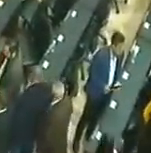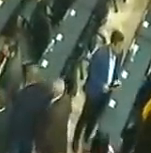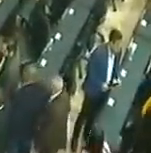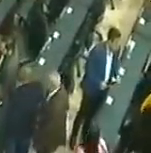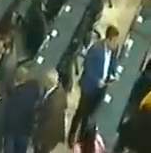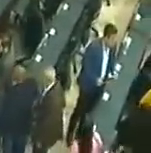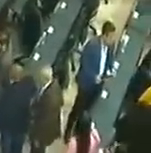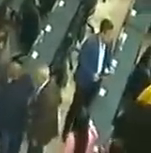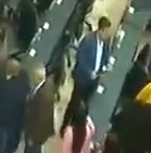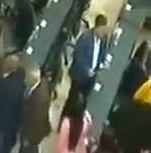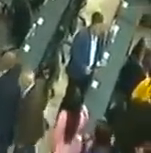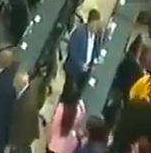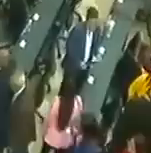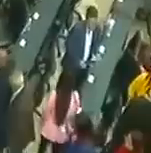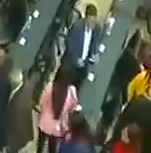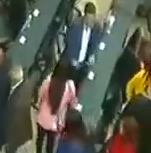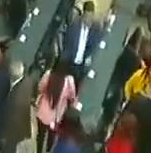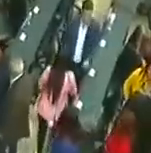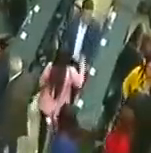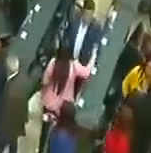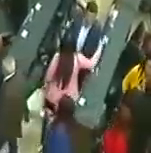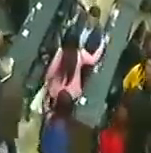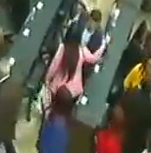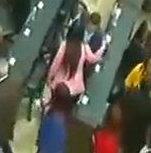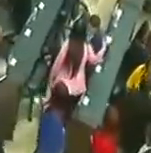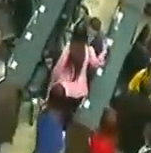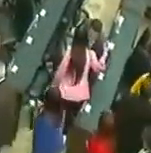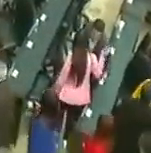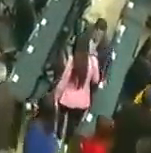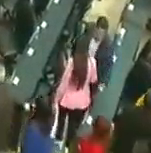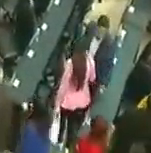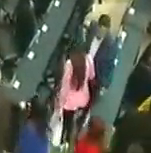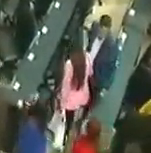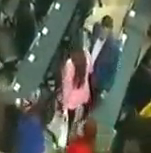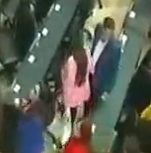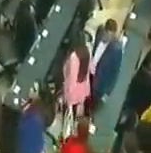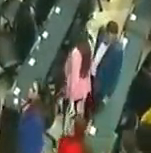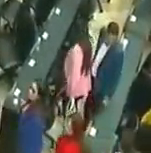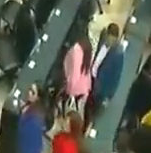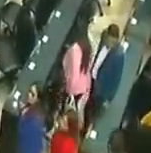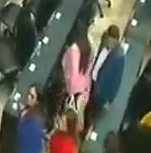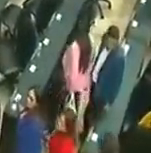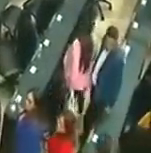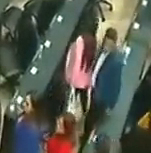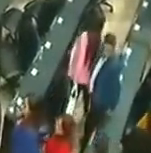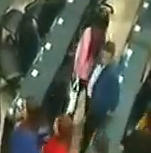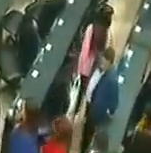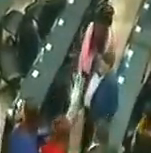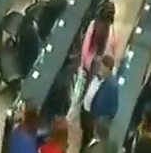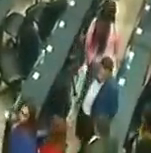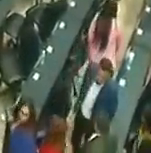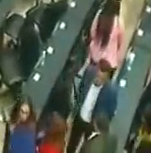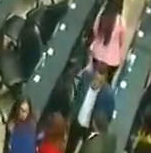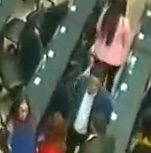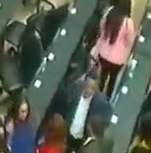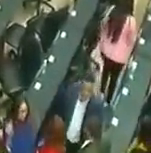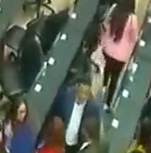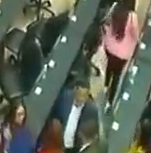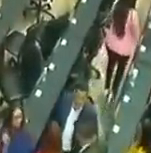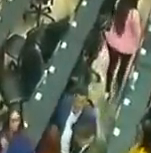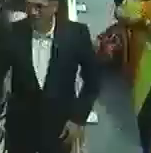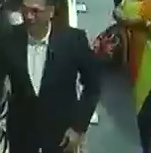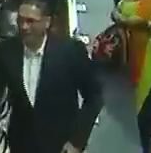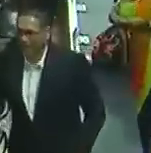con el único punto del orden del día, en el cual tomaron la palabra los diputados Óscar Rondero y